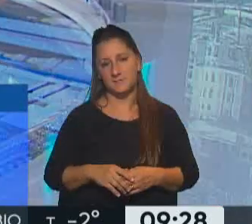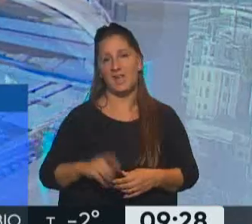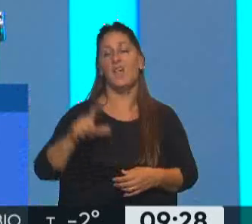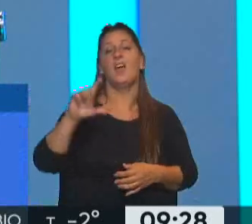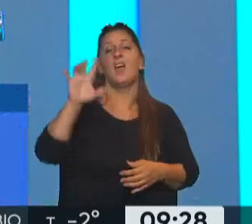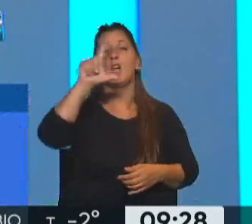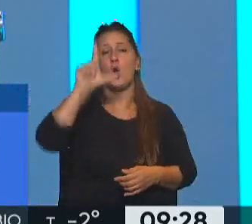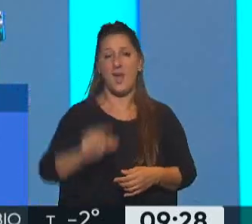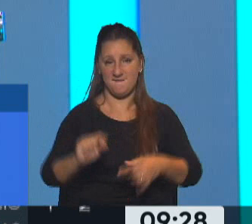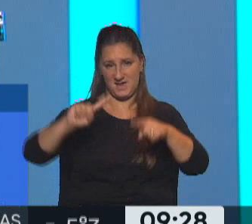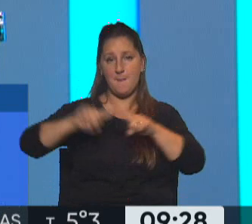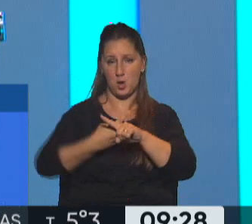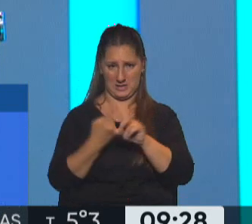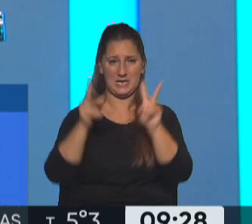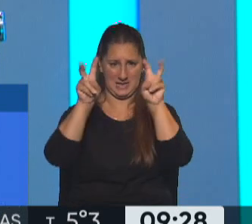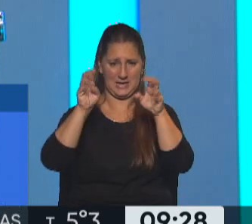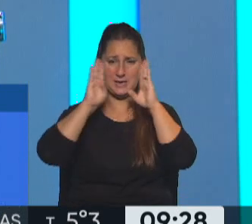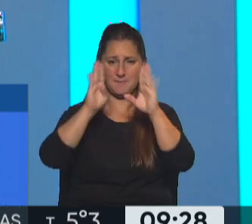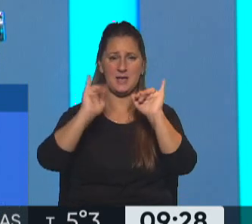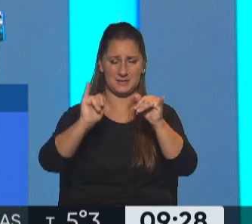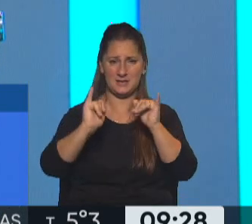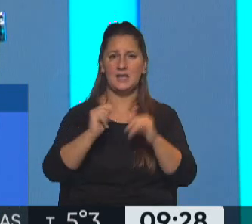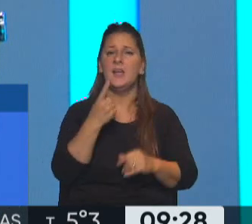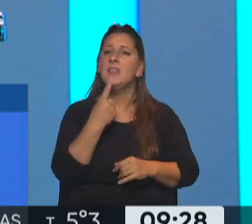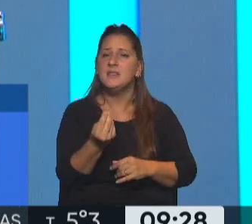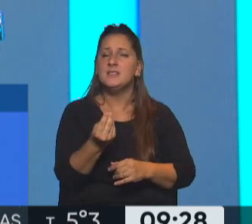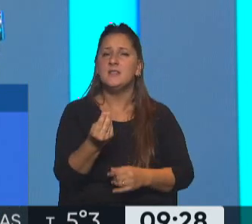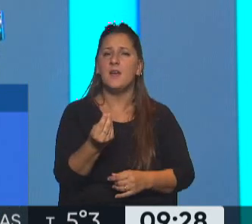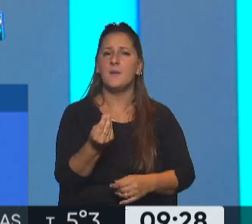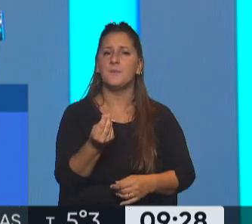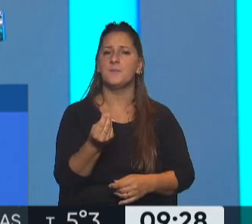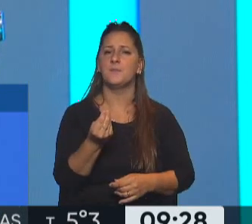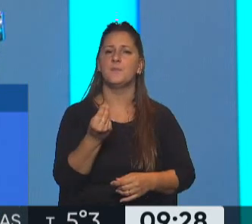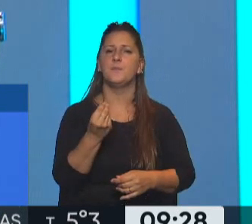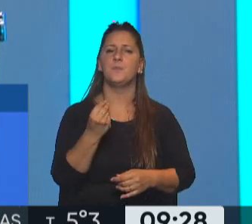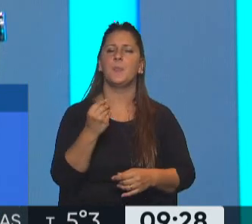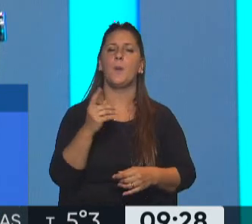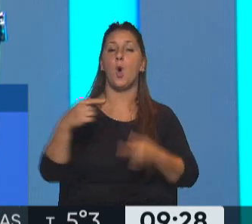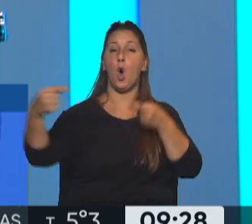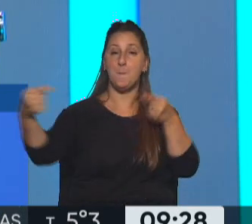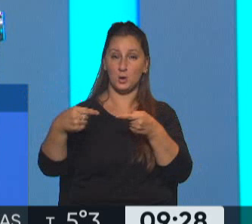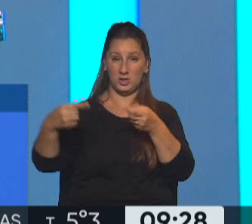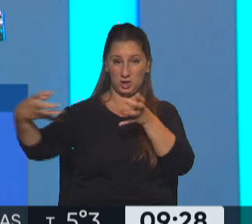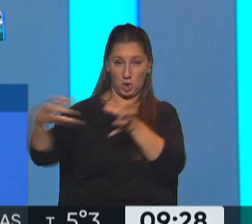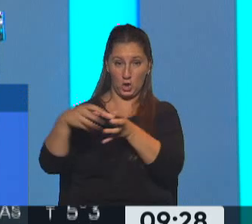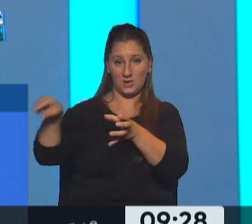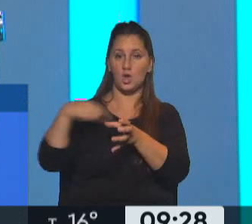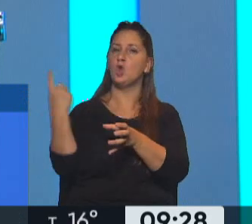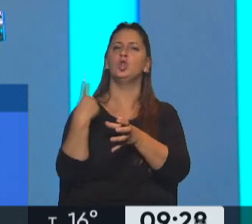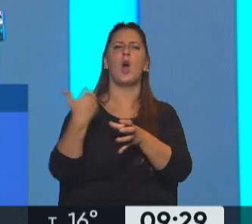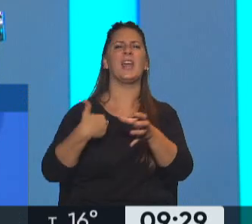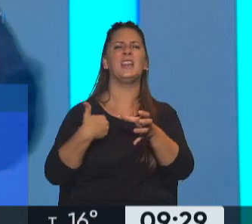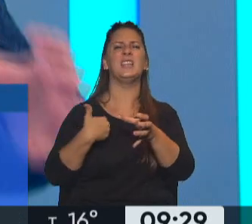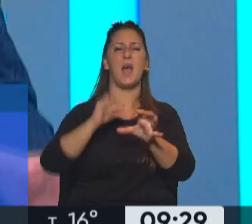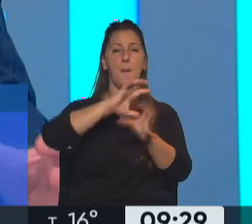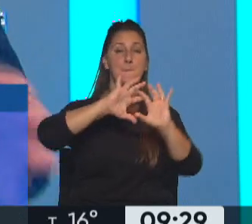geopolítica, pero me parece que también es un tema que te marca que la oposición se la pasó diciendo que nos estábamos aislando del mundo, ¿no?